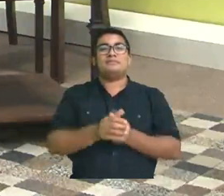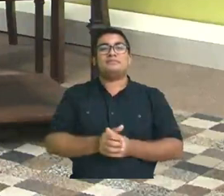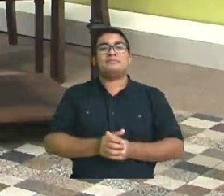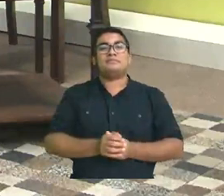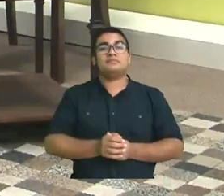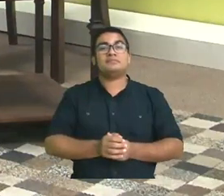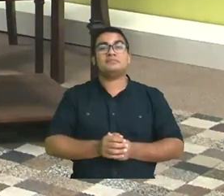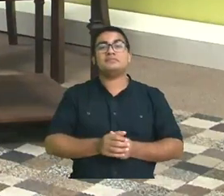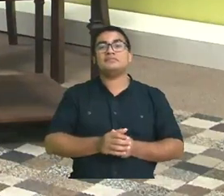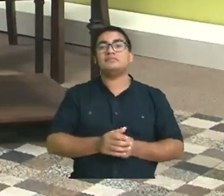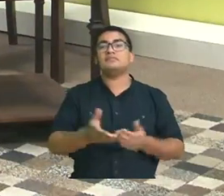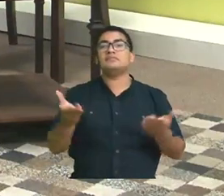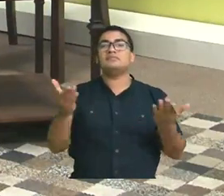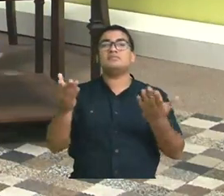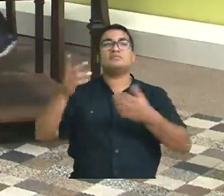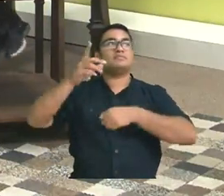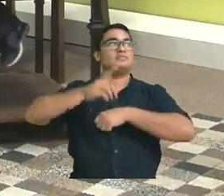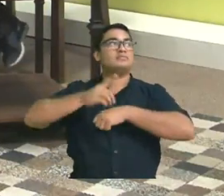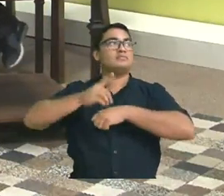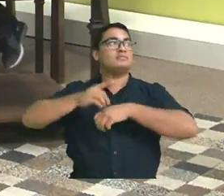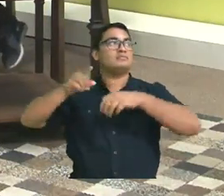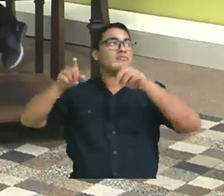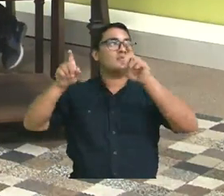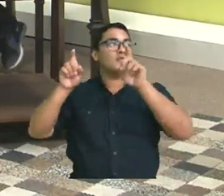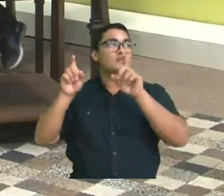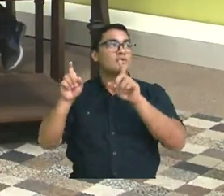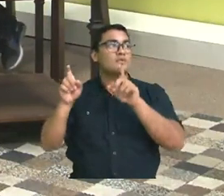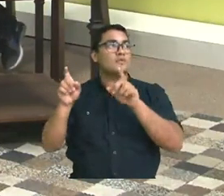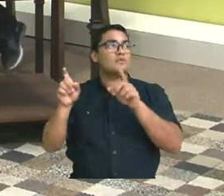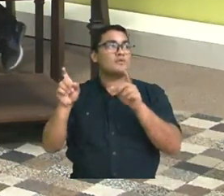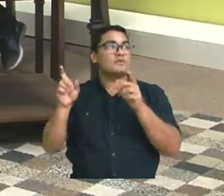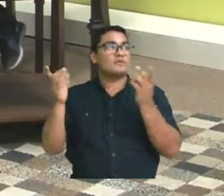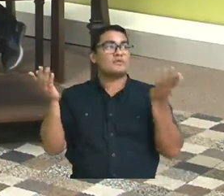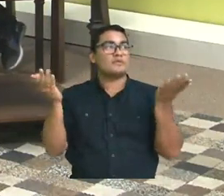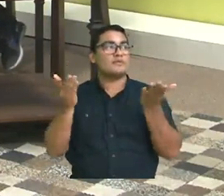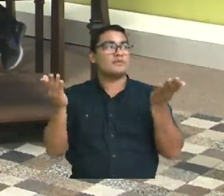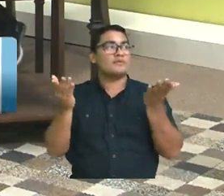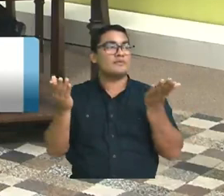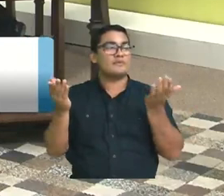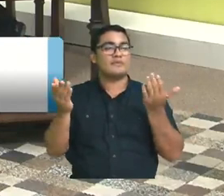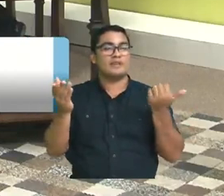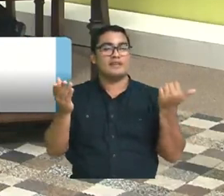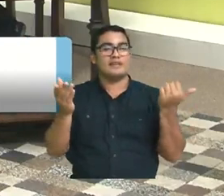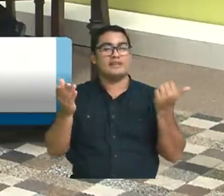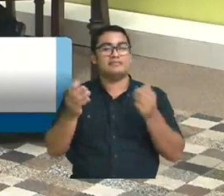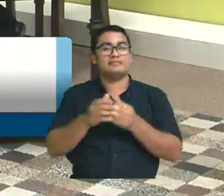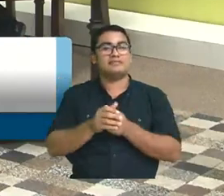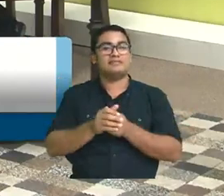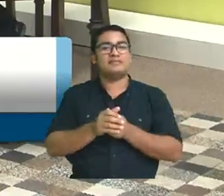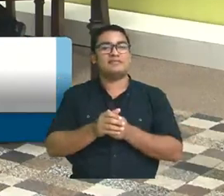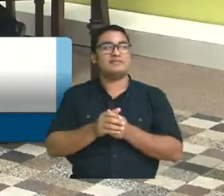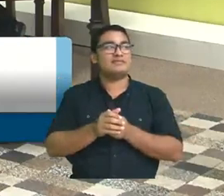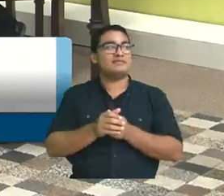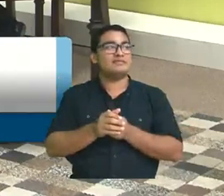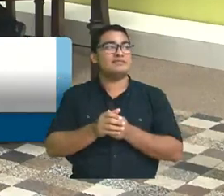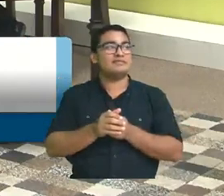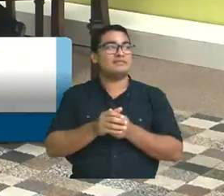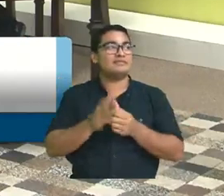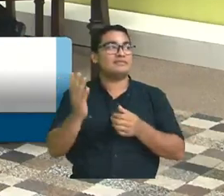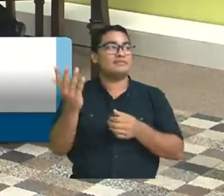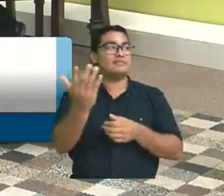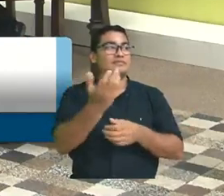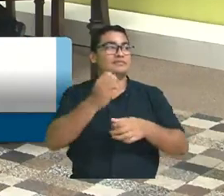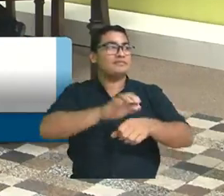del diagnóstico. Okay. ¿Cómo hacen el diagnóstico ustedes para saber que la persona que tiene todos estos síntomas